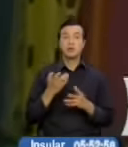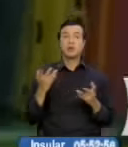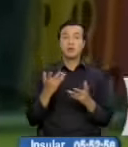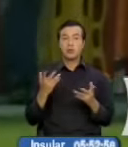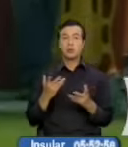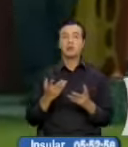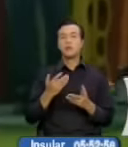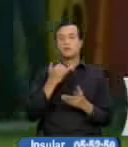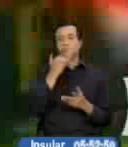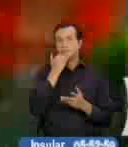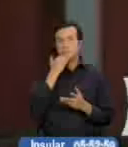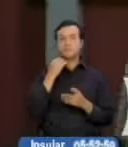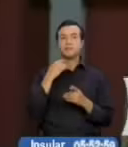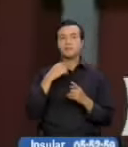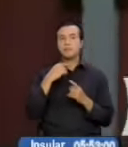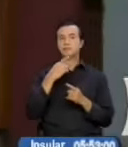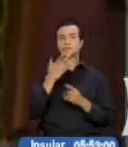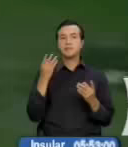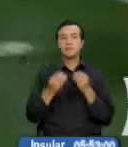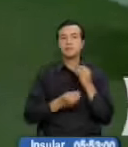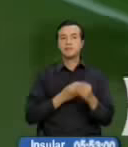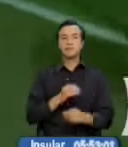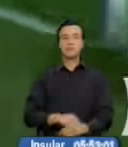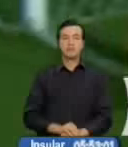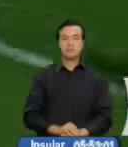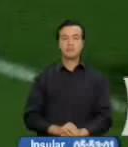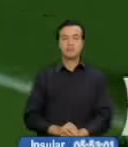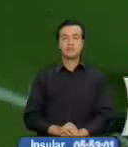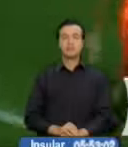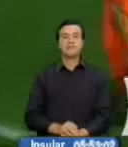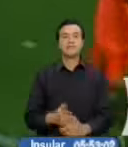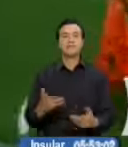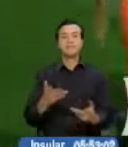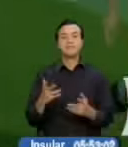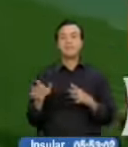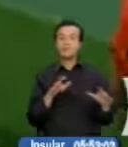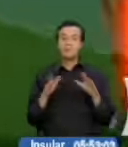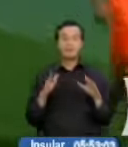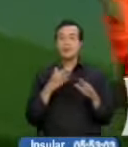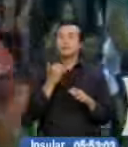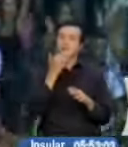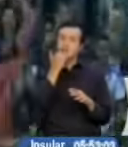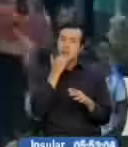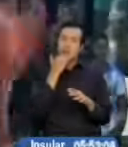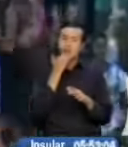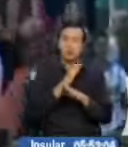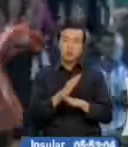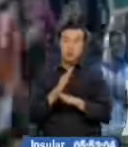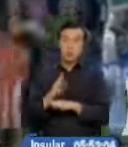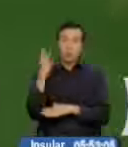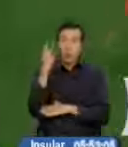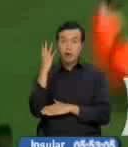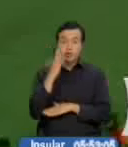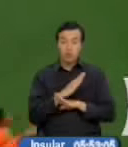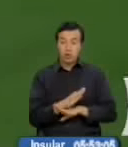un trazo del centro hacia la izquierda lo deja fuera de foco. A la línea de 4 en el